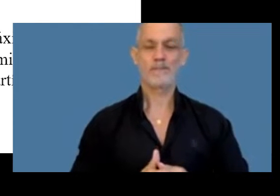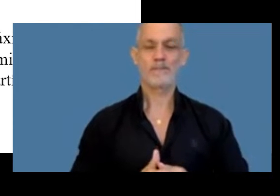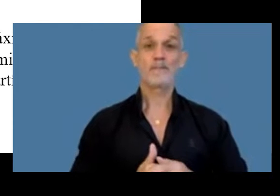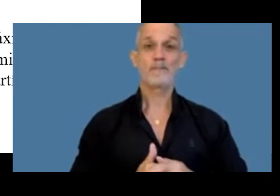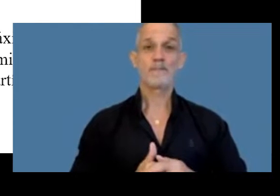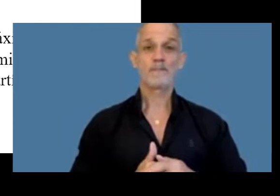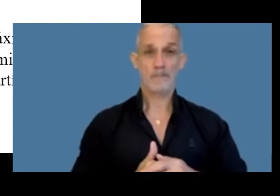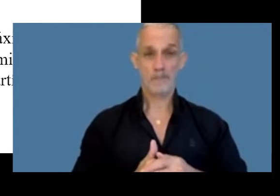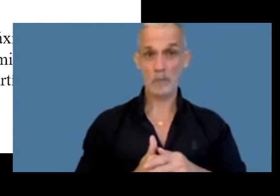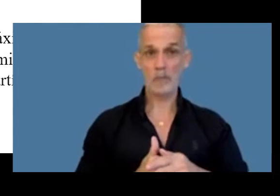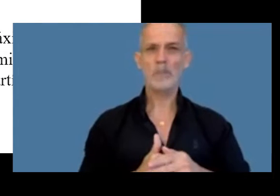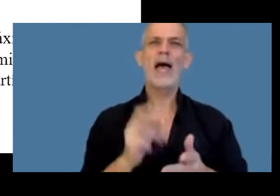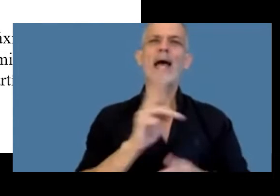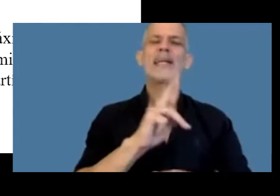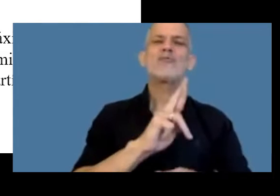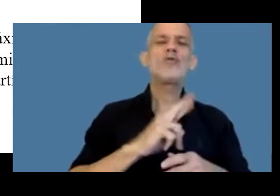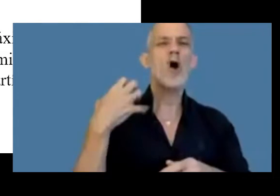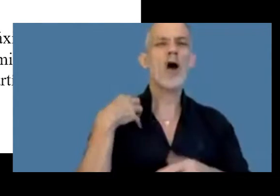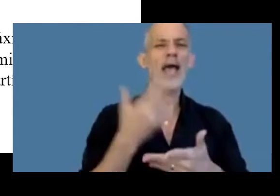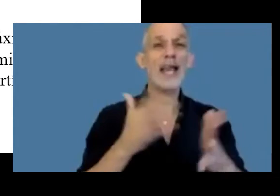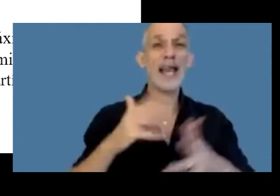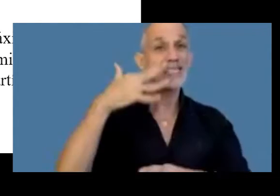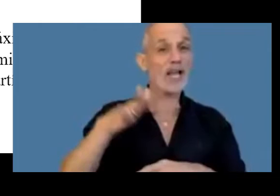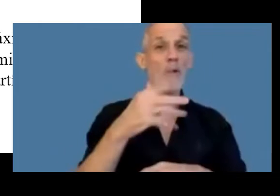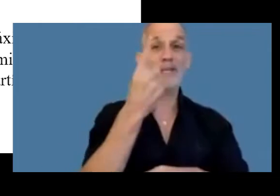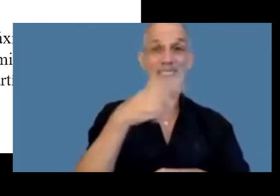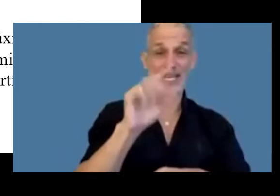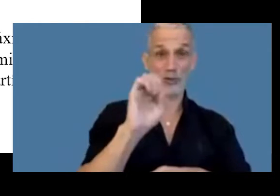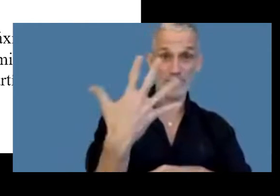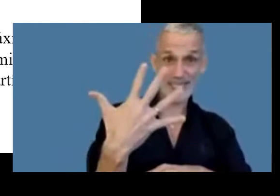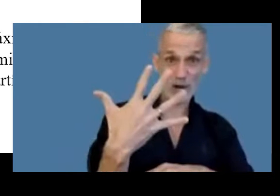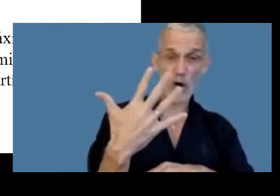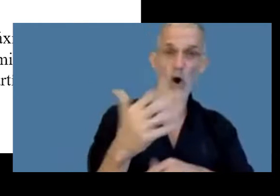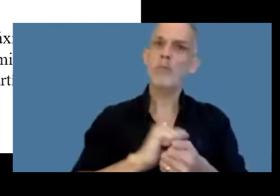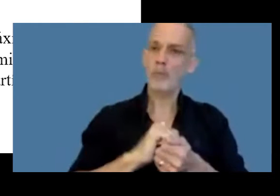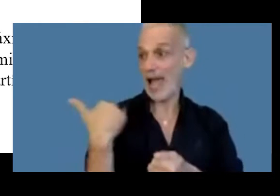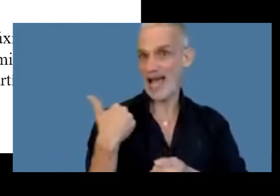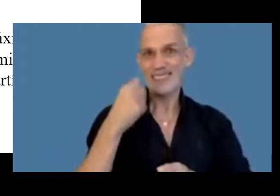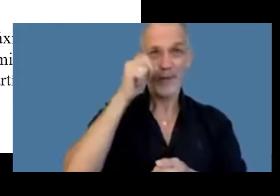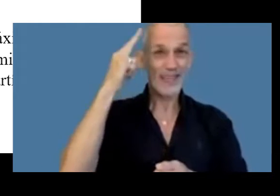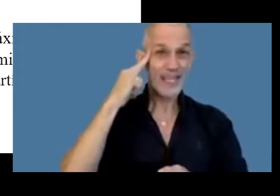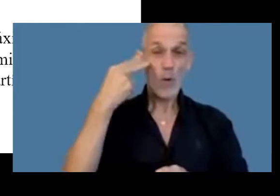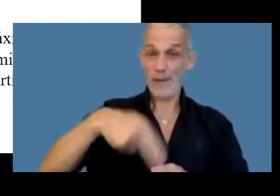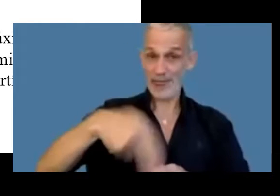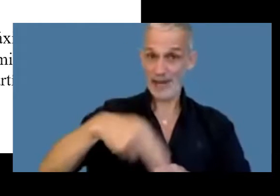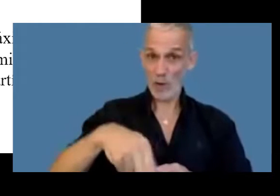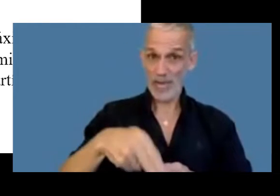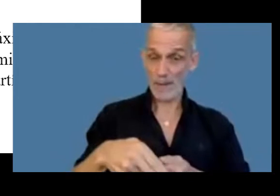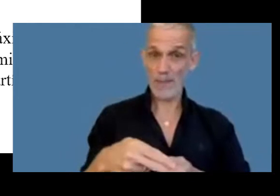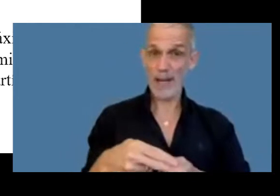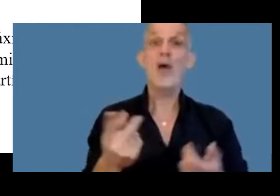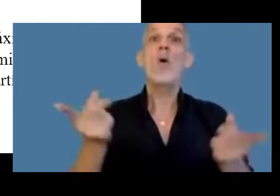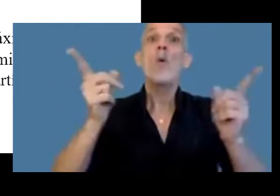La Resolución General 5105, publicada ayer, 29 de noviembre, vuelve